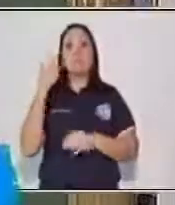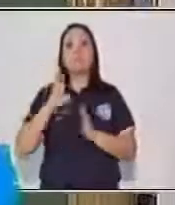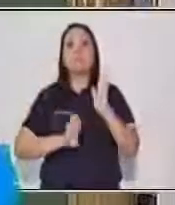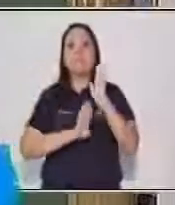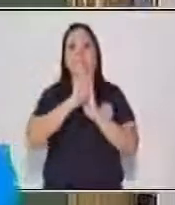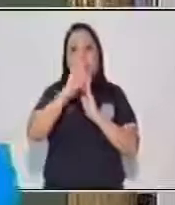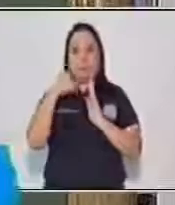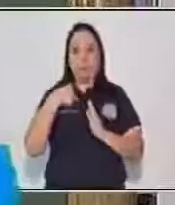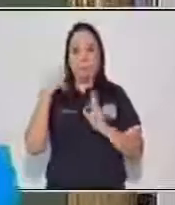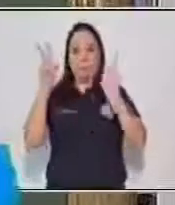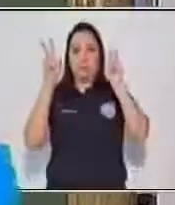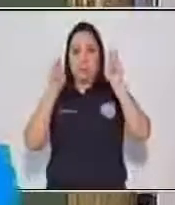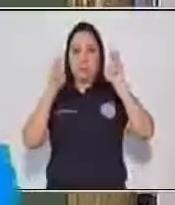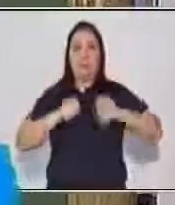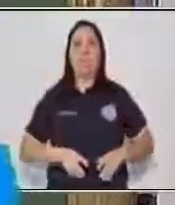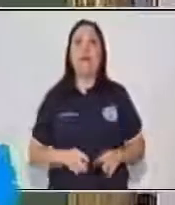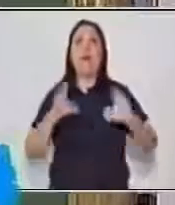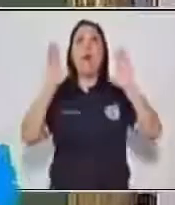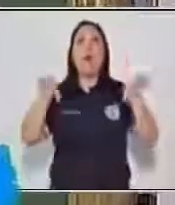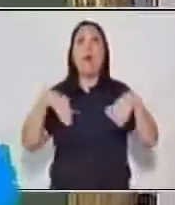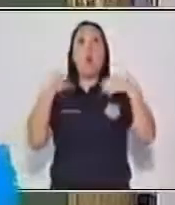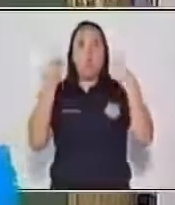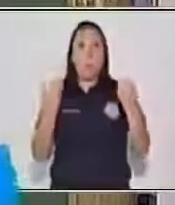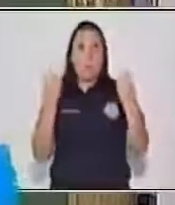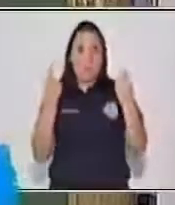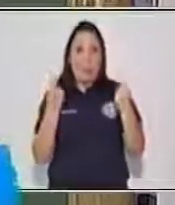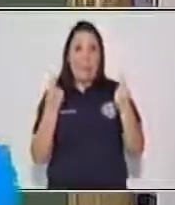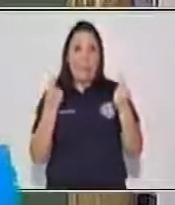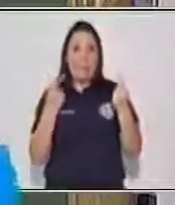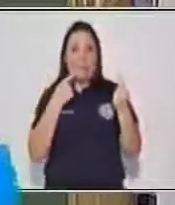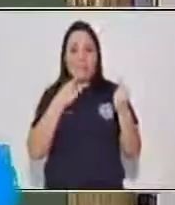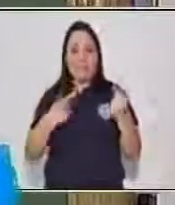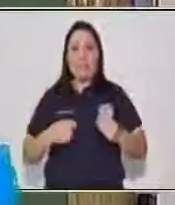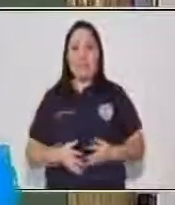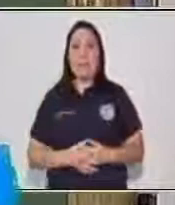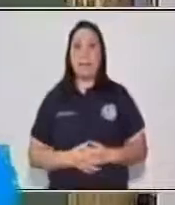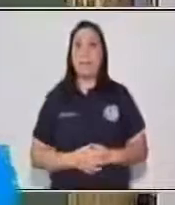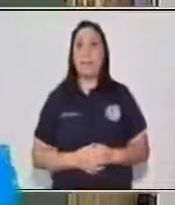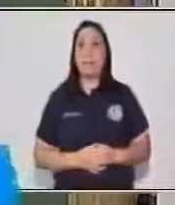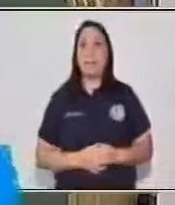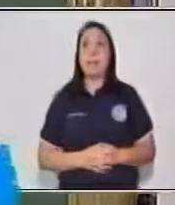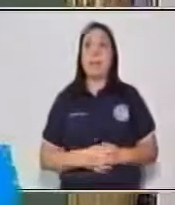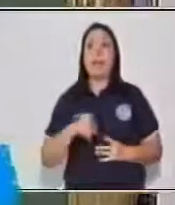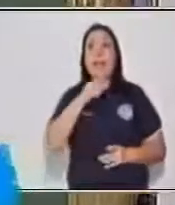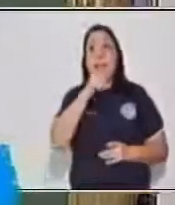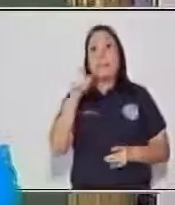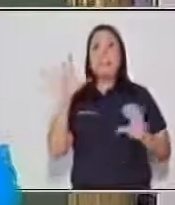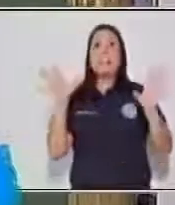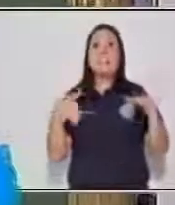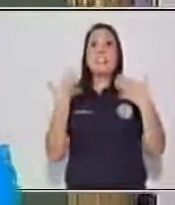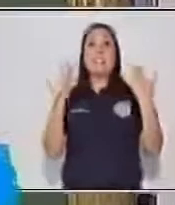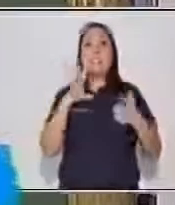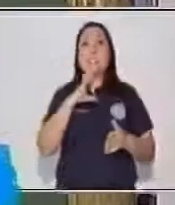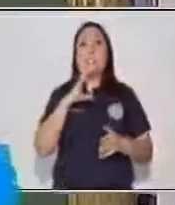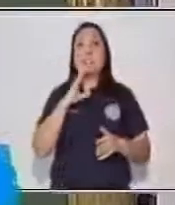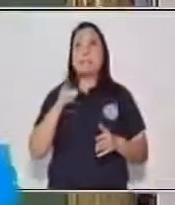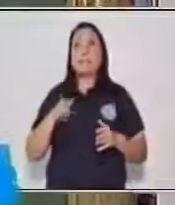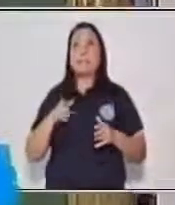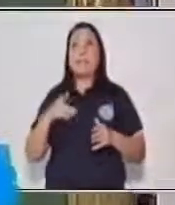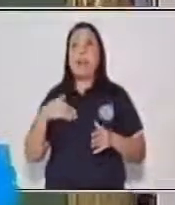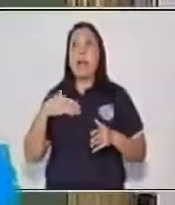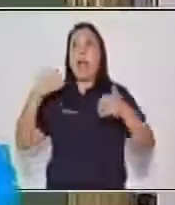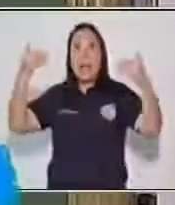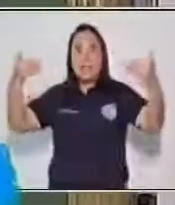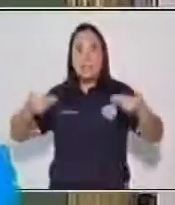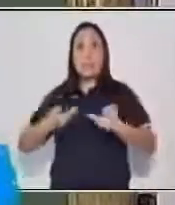desarrollar tu exposición, qué vas a dar primero o de qué vas a hablar, darles a la